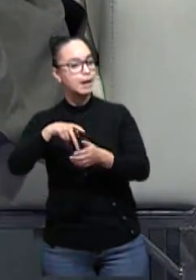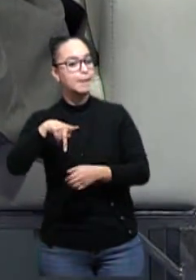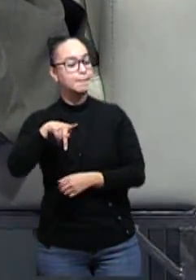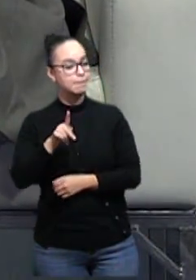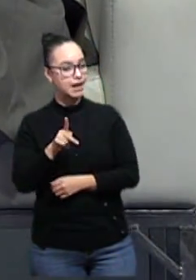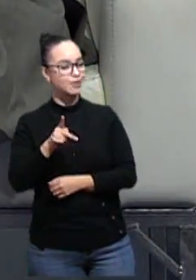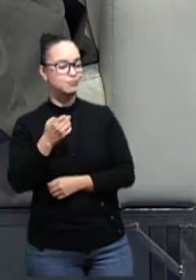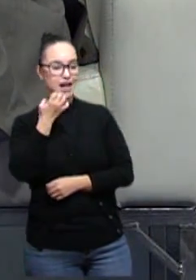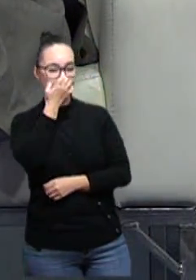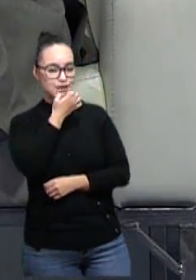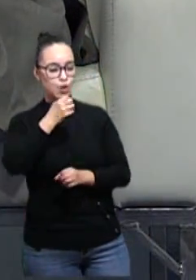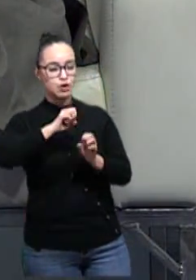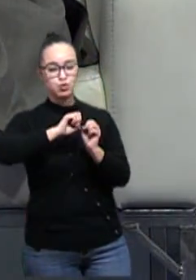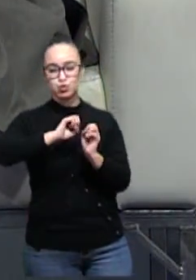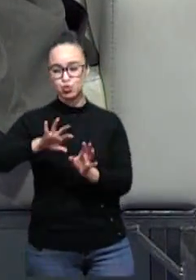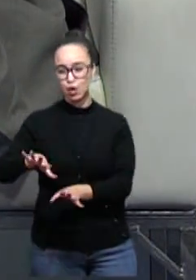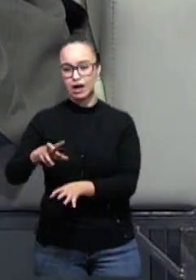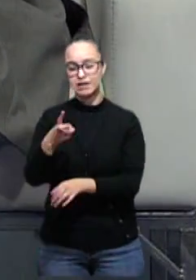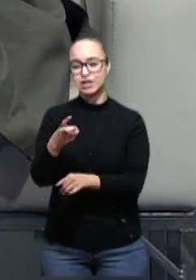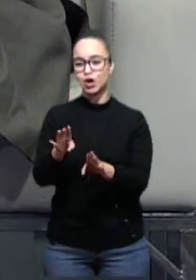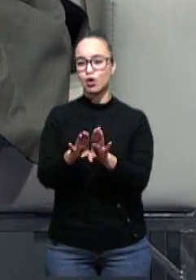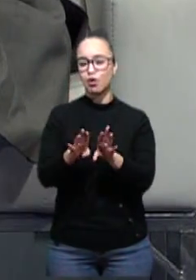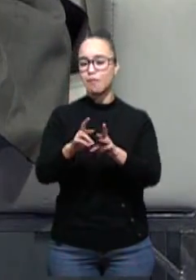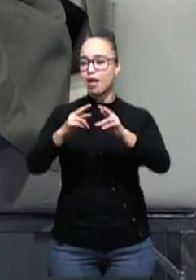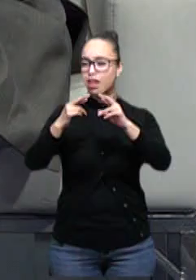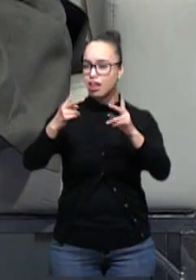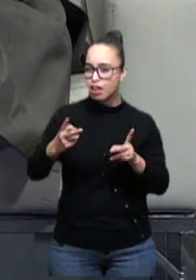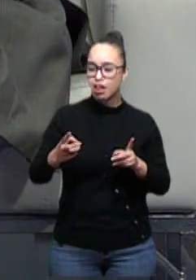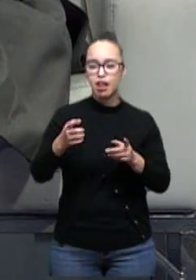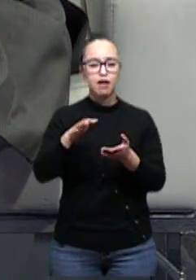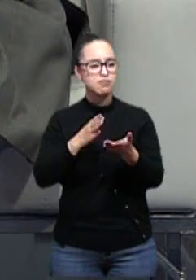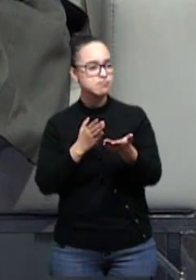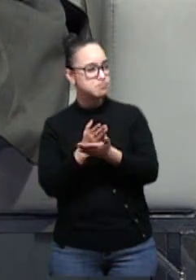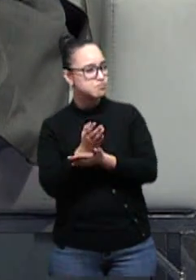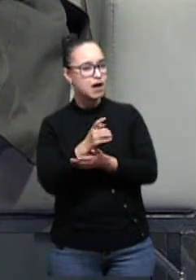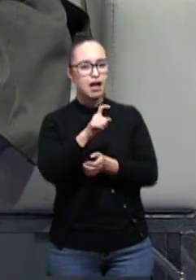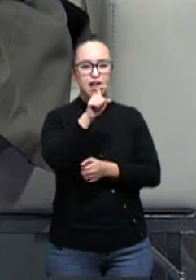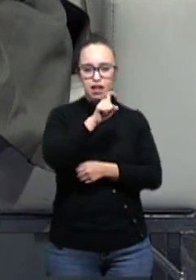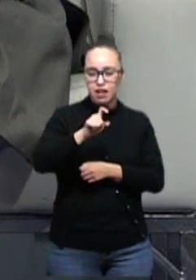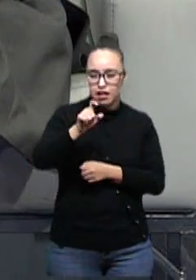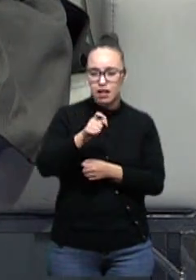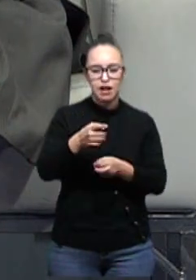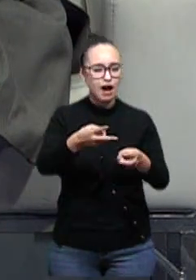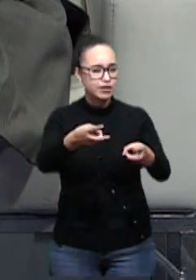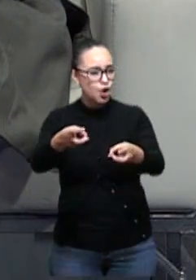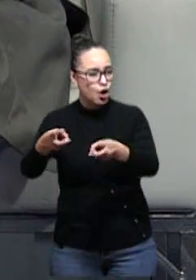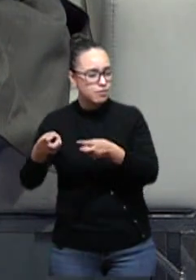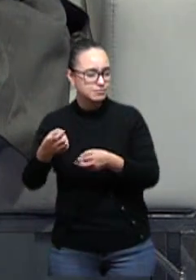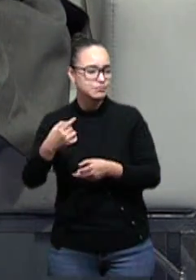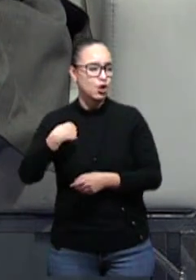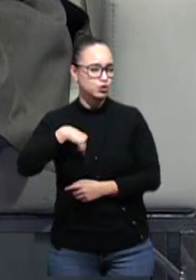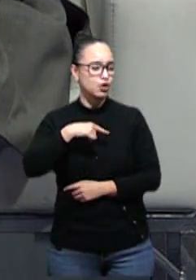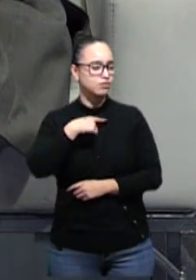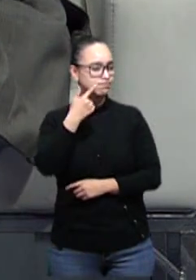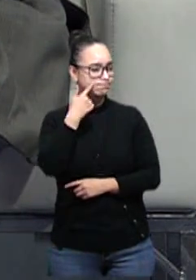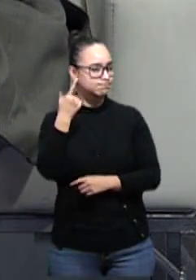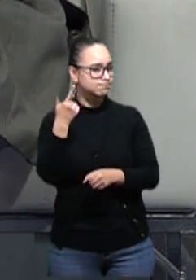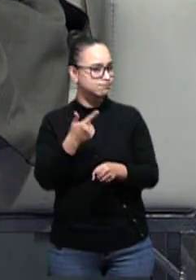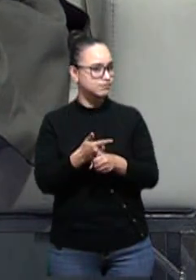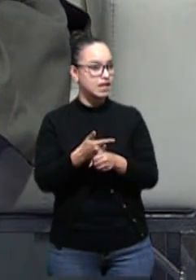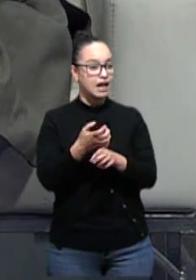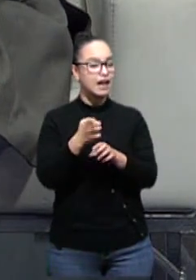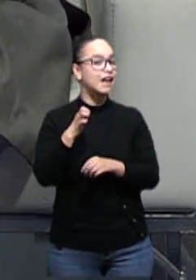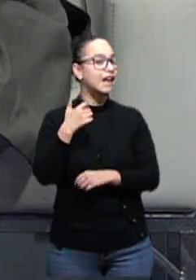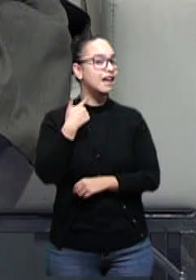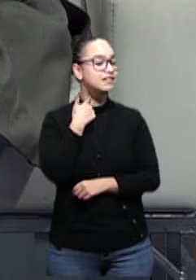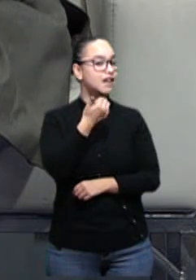están abandonadas, aparte de que se descuidan, se vandalean por algunas. Incluso nos ha tocado que son exalumnos los que